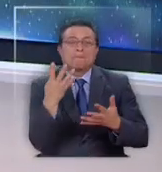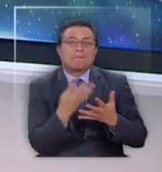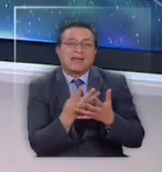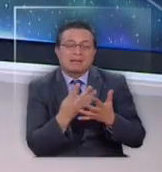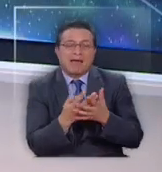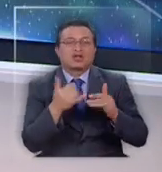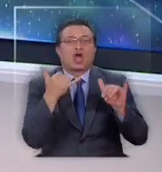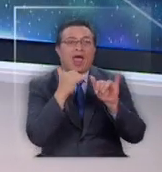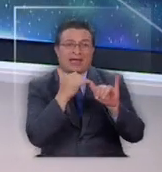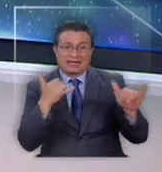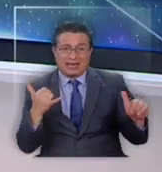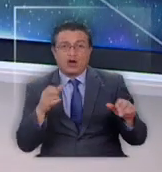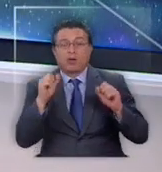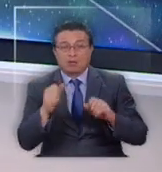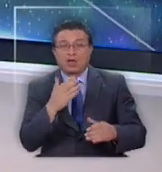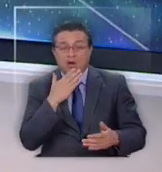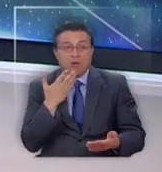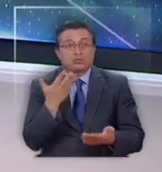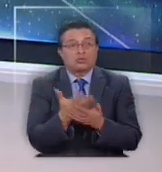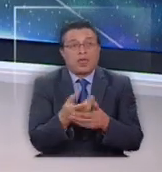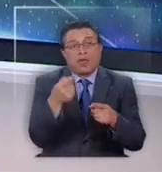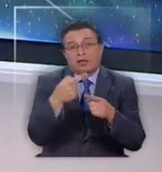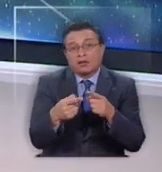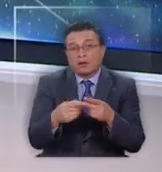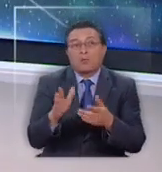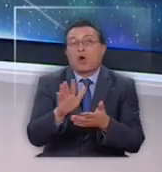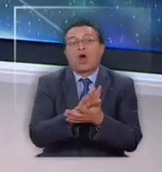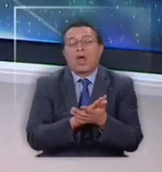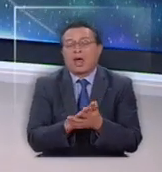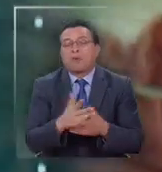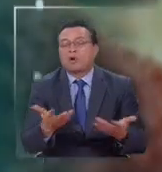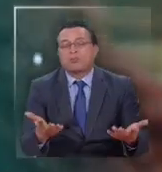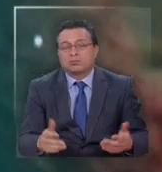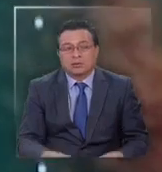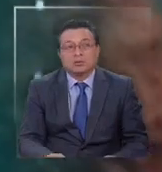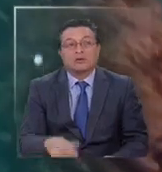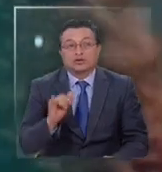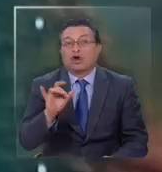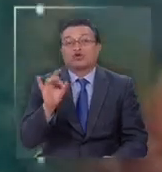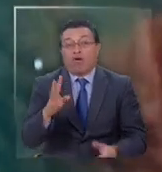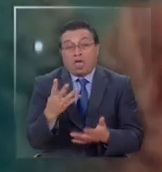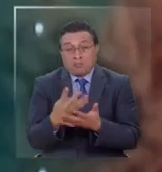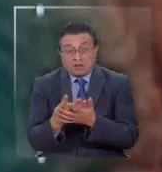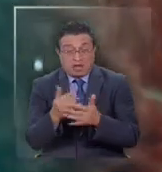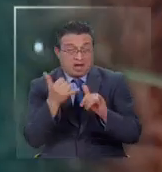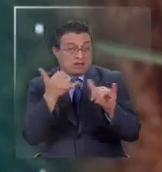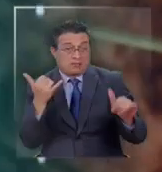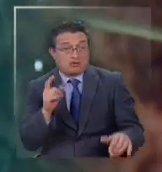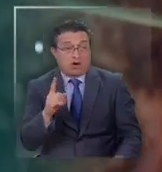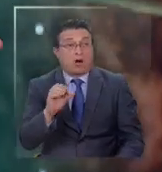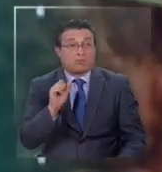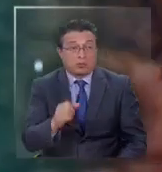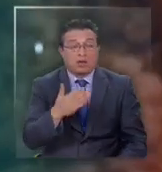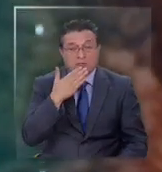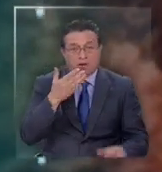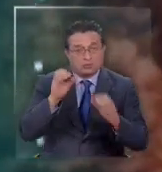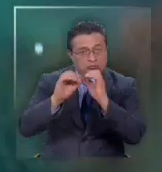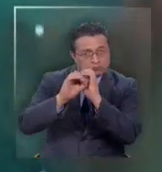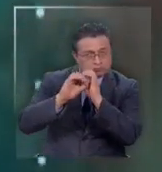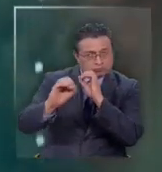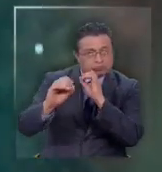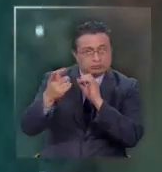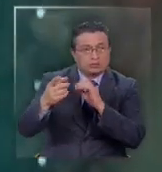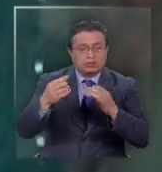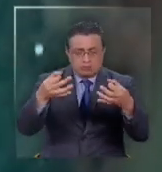ingenieros también pueden postular con diferentes tipos de cosas como algún ejemplo que nos puede no solamente matemáticos e ingenieros por ejemplo todas estas proyecciones que